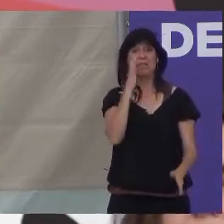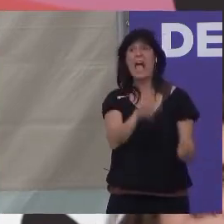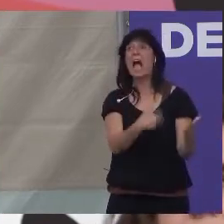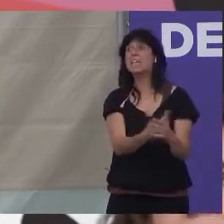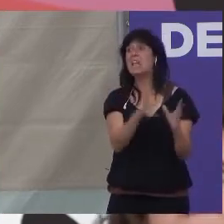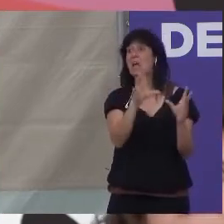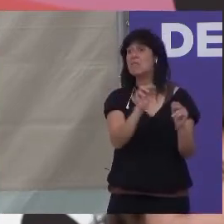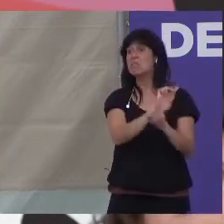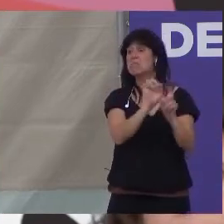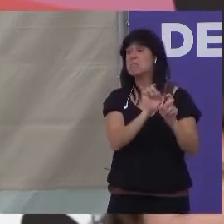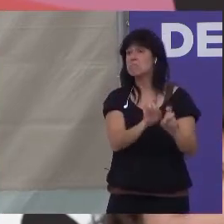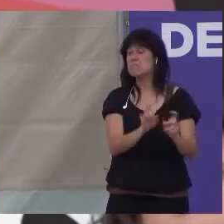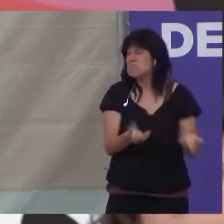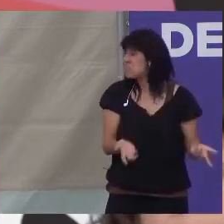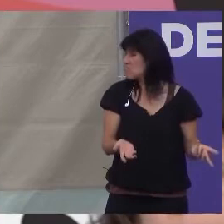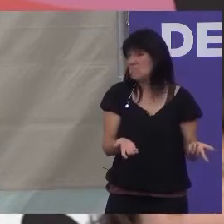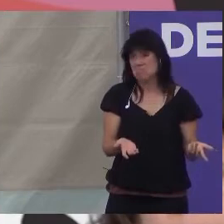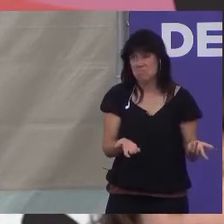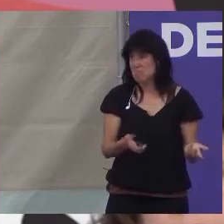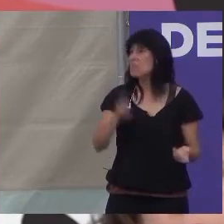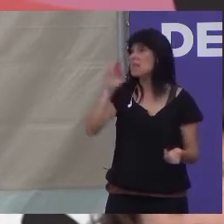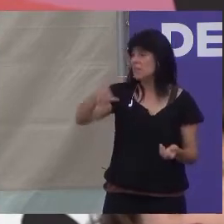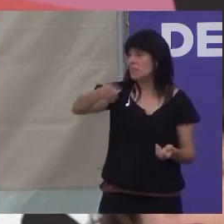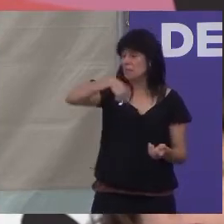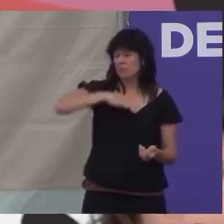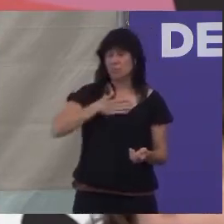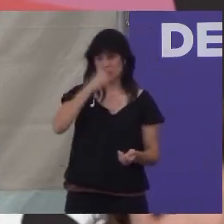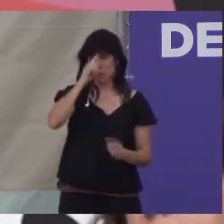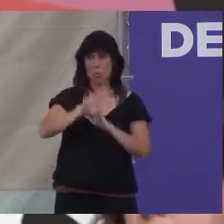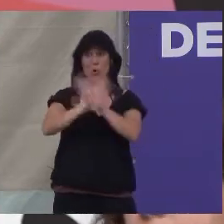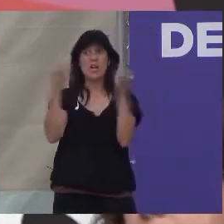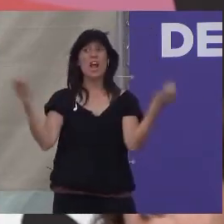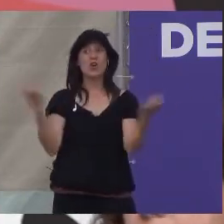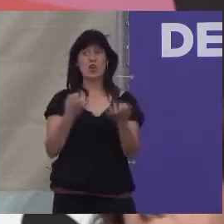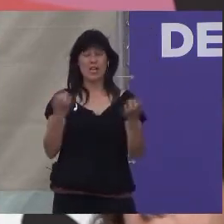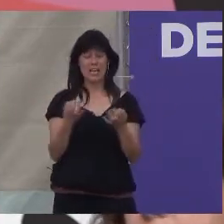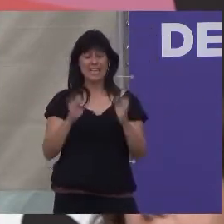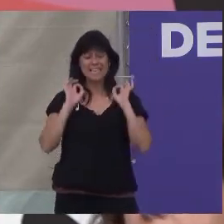durar. Y por otra parte, también somos todos conscientes de que